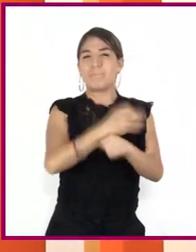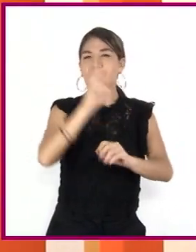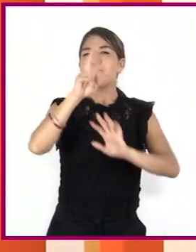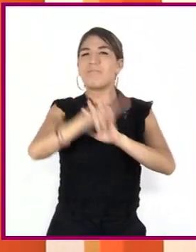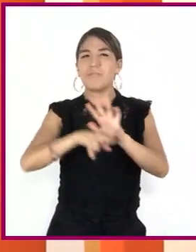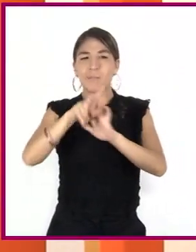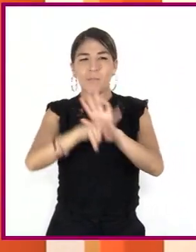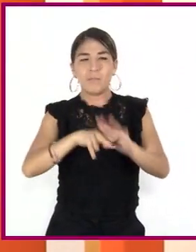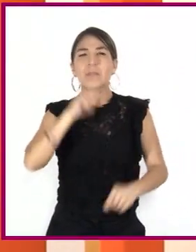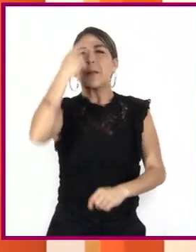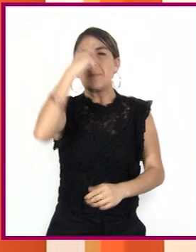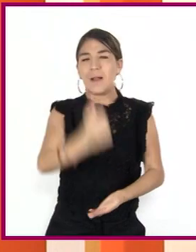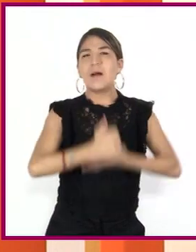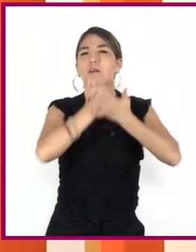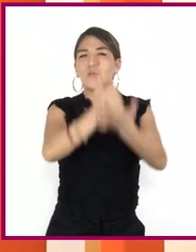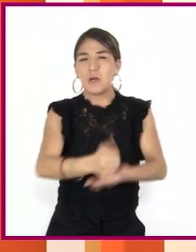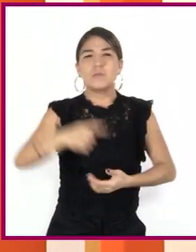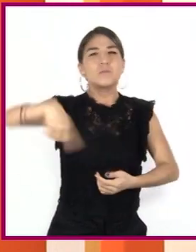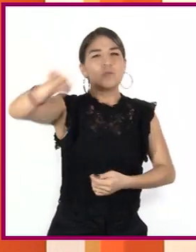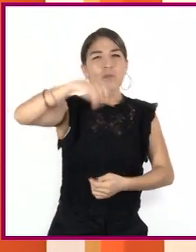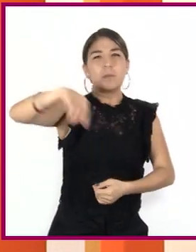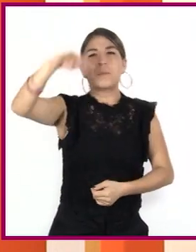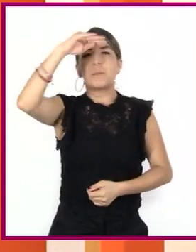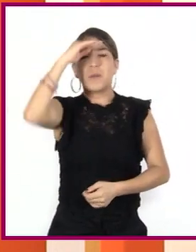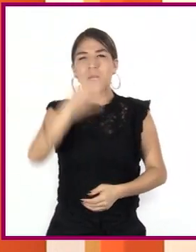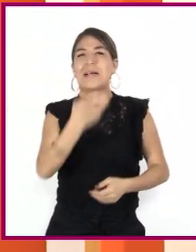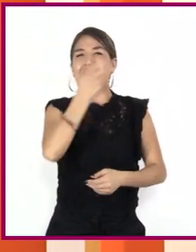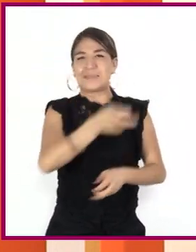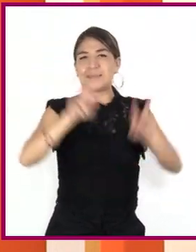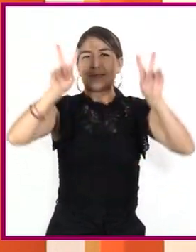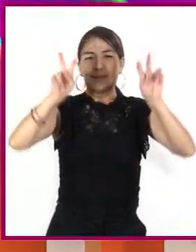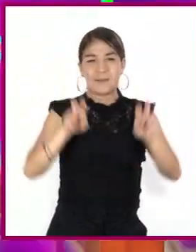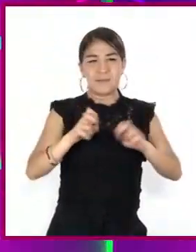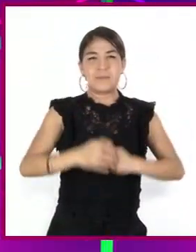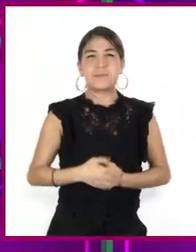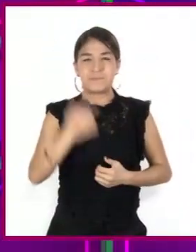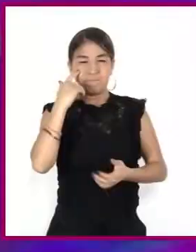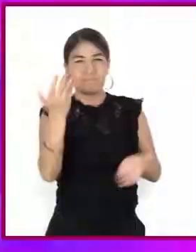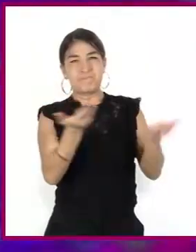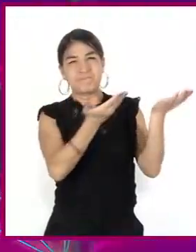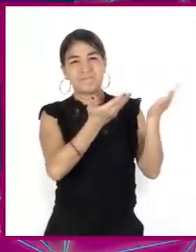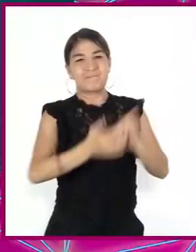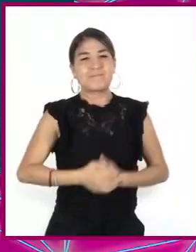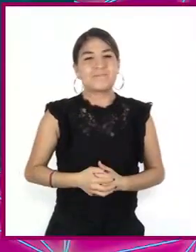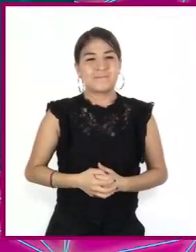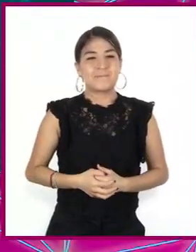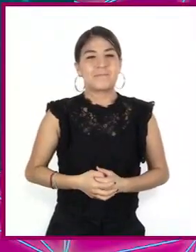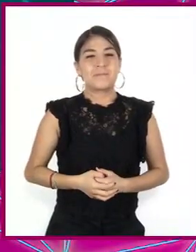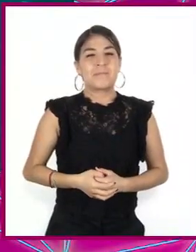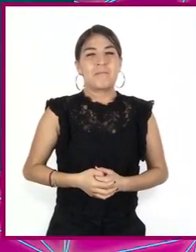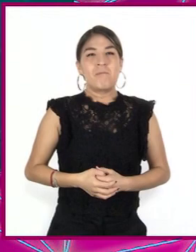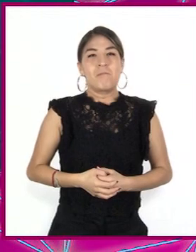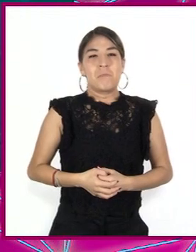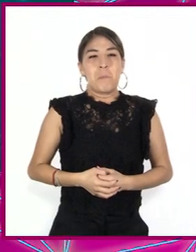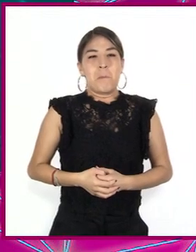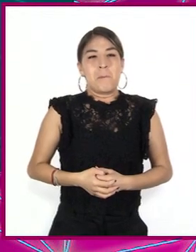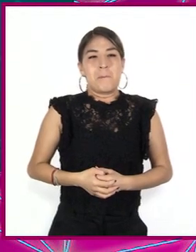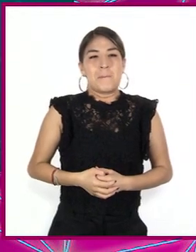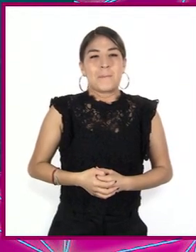video que nos ayudará a reflexionar al respecto. Adelante. El